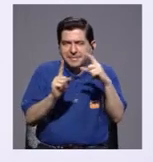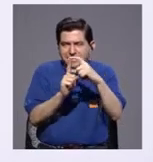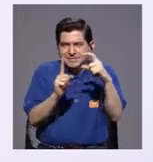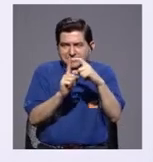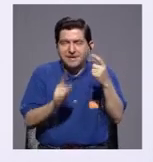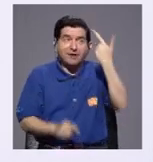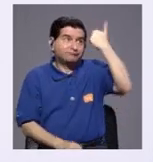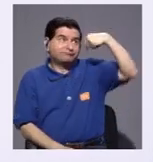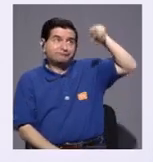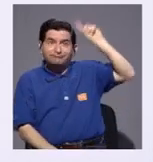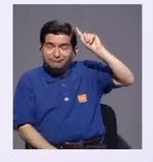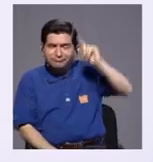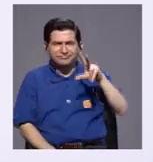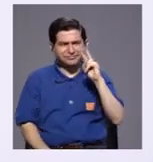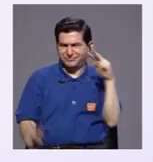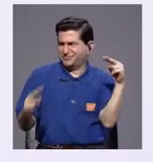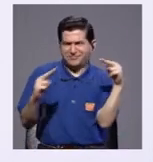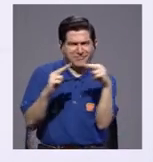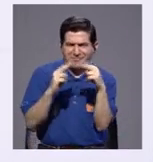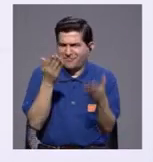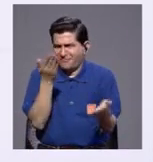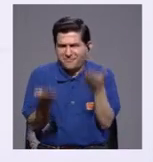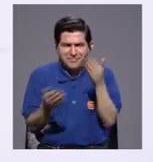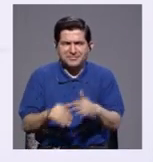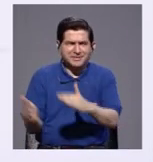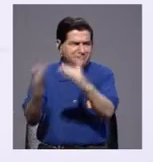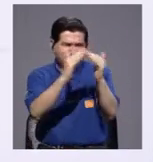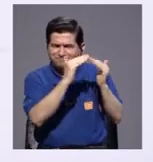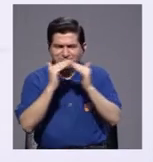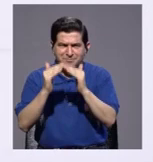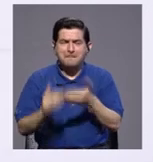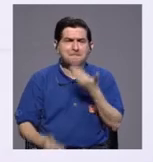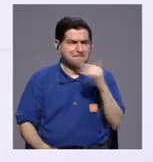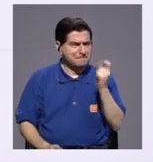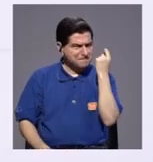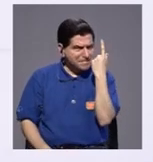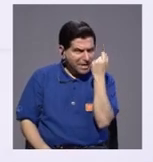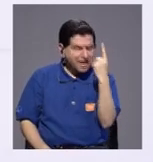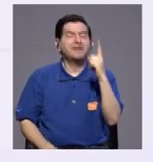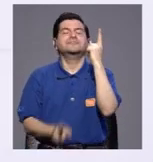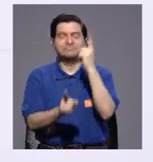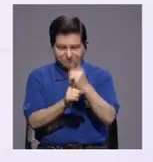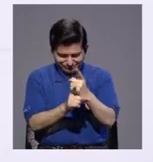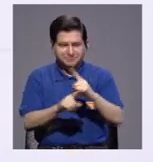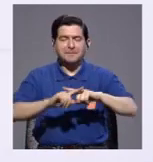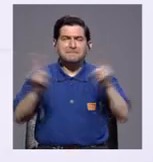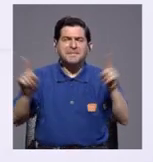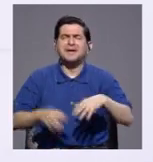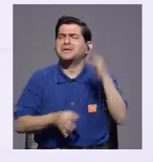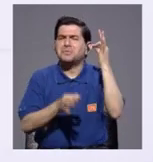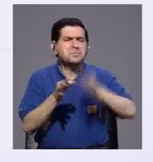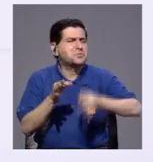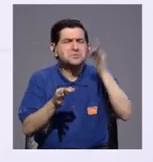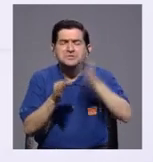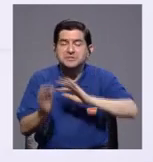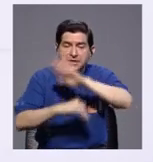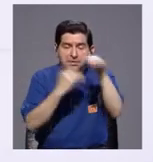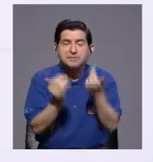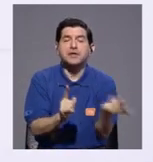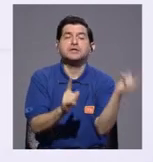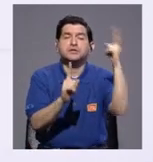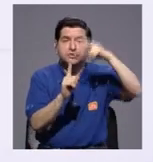abstracto y poco conocido por parte de la población malinterpretado malinterpretado pero en términos sencillos es toda aquella